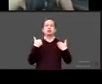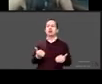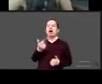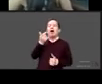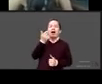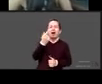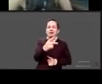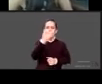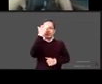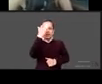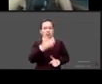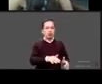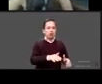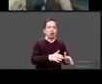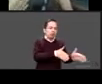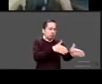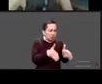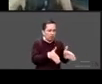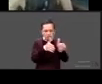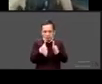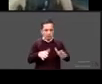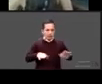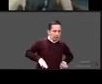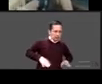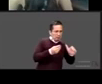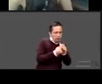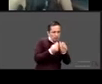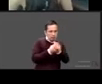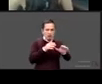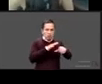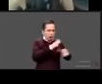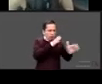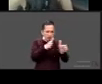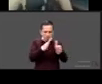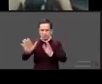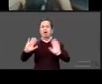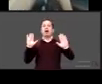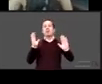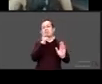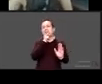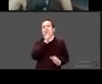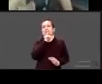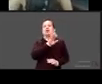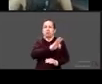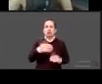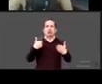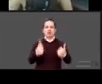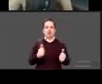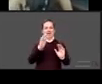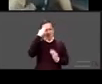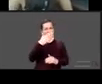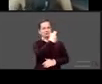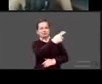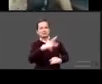a entender por qué están actuando así. Y esto tiene que ver también con el autocontrol de las emociones. Las personas adultas no